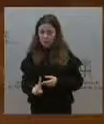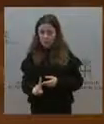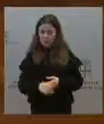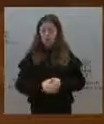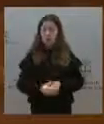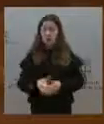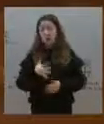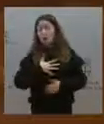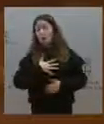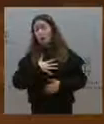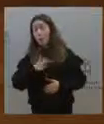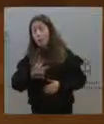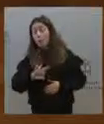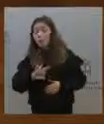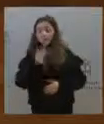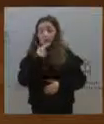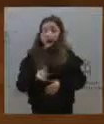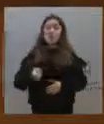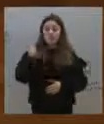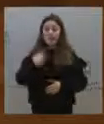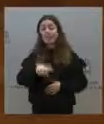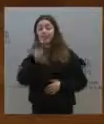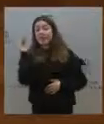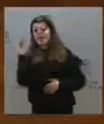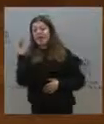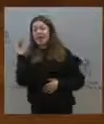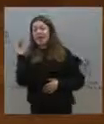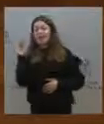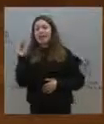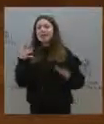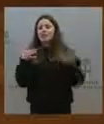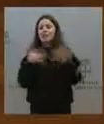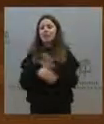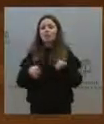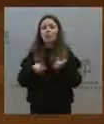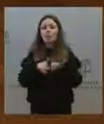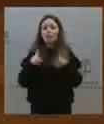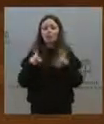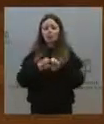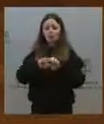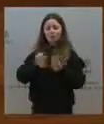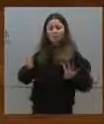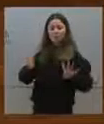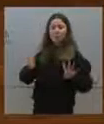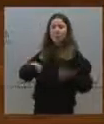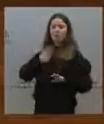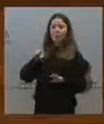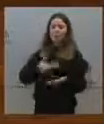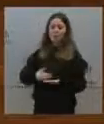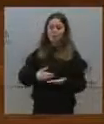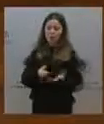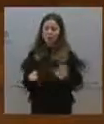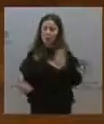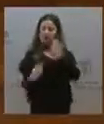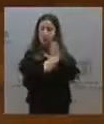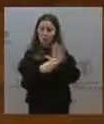entender y solo se pretenda salir en la foto, lograr un titular al día siguiente. Puede que estemos presenciando ese último